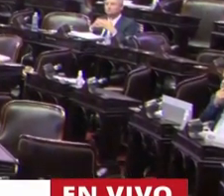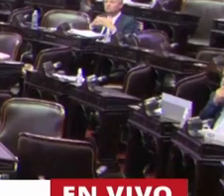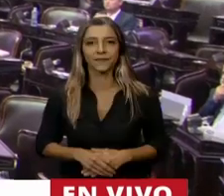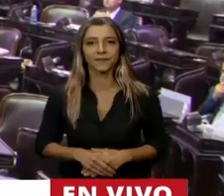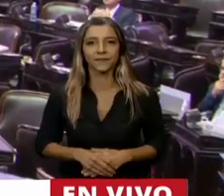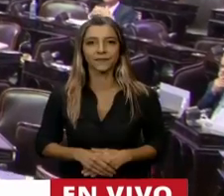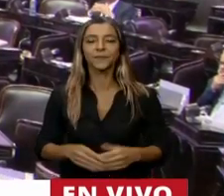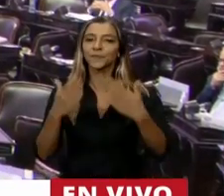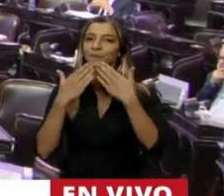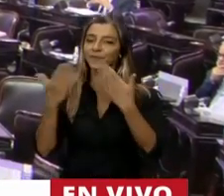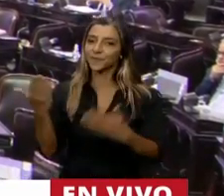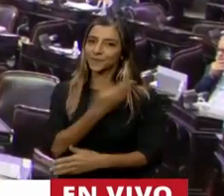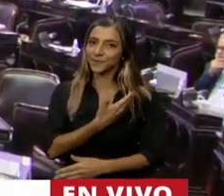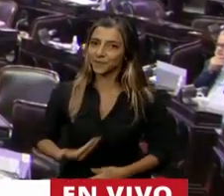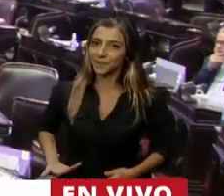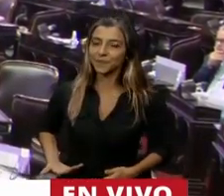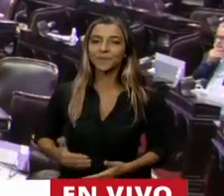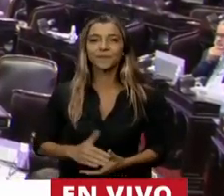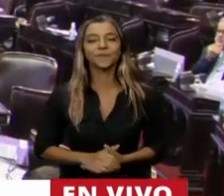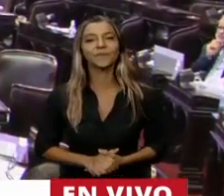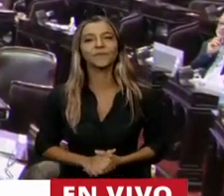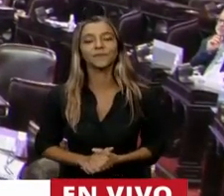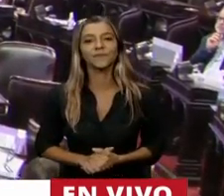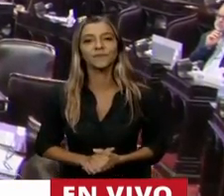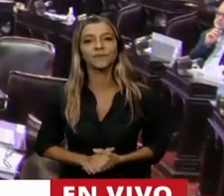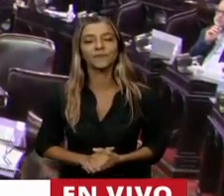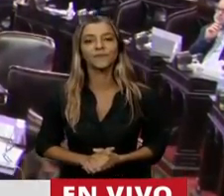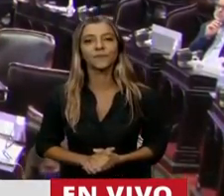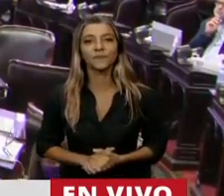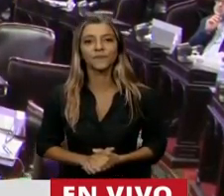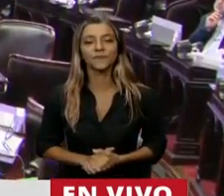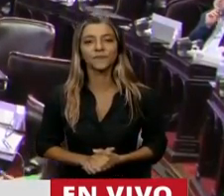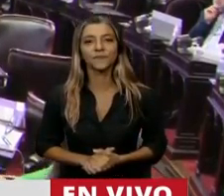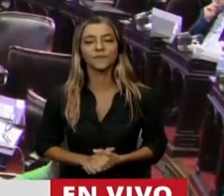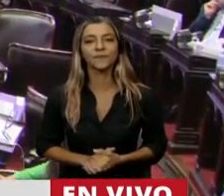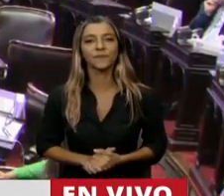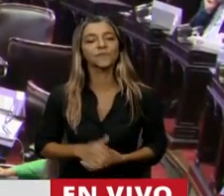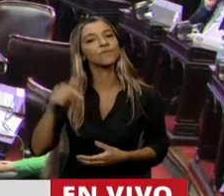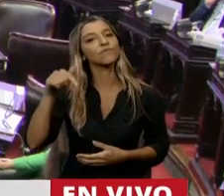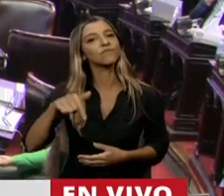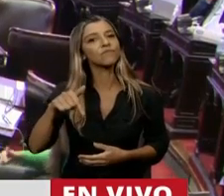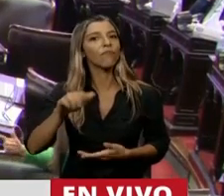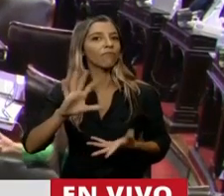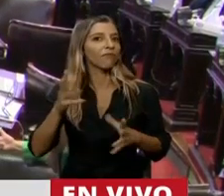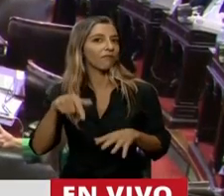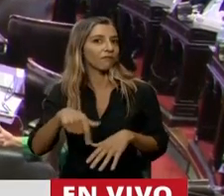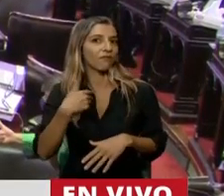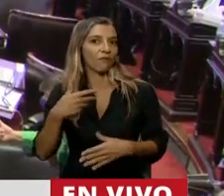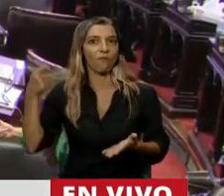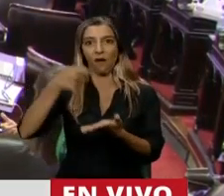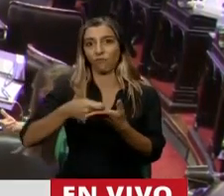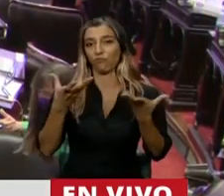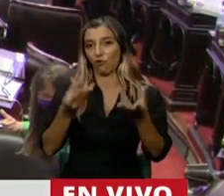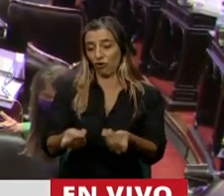Muchas gracias, señor presidente. Uno de los destinos de este aporte solidario que hoy vamos a